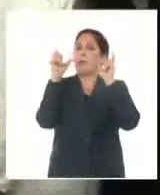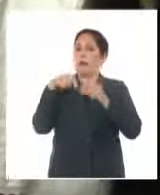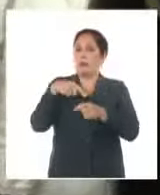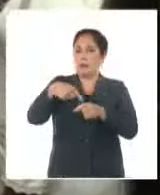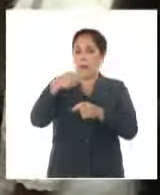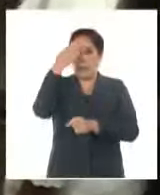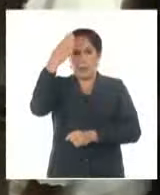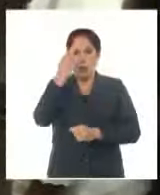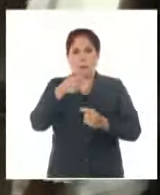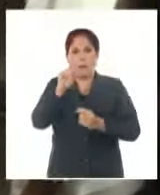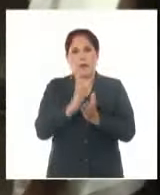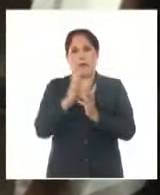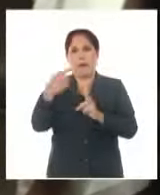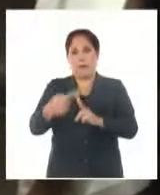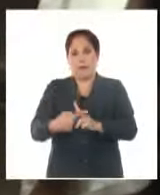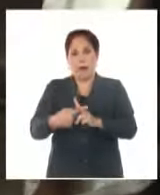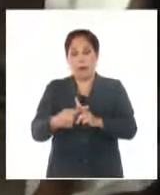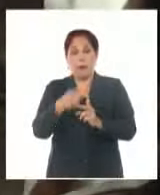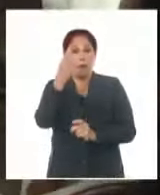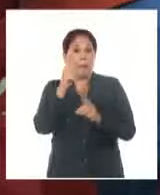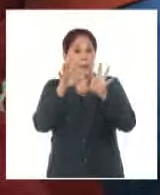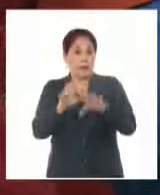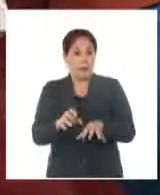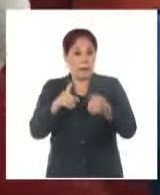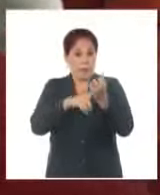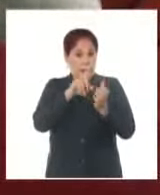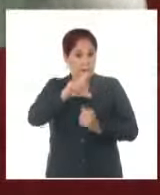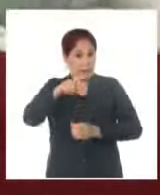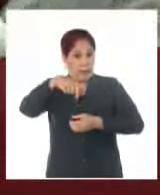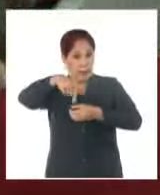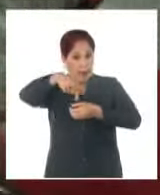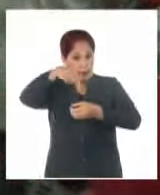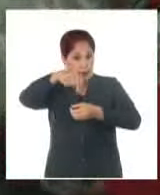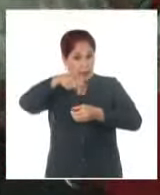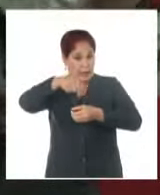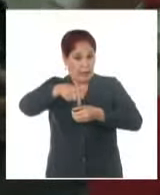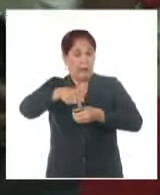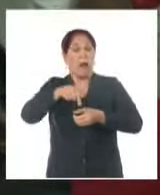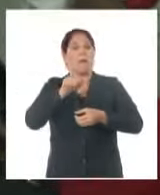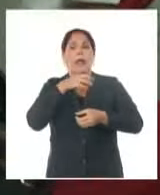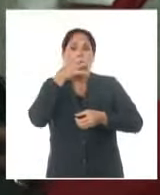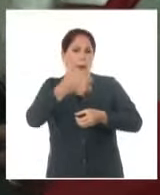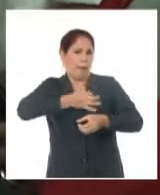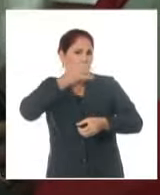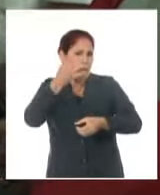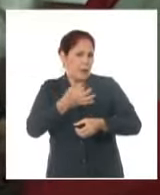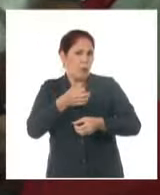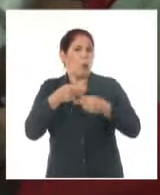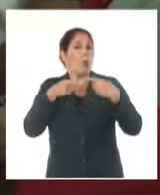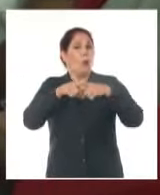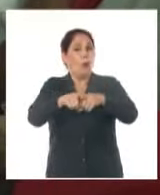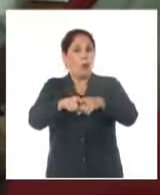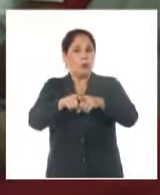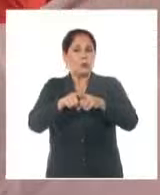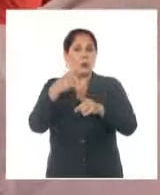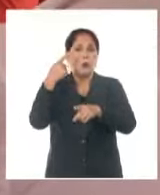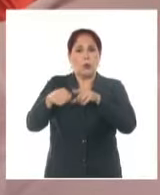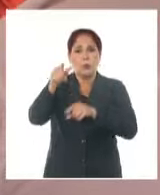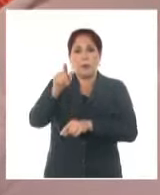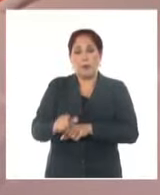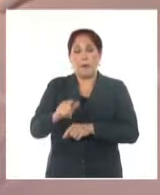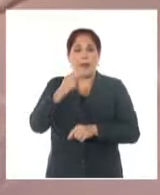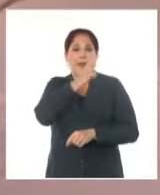el 1 de mayo. El primer secretario del partido aquí, Osvel Lorenzo, encabezó junto a Rolando Llero, vicejefe